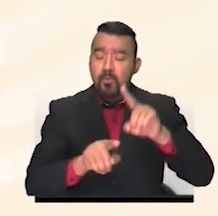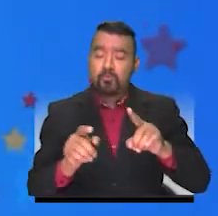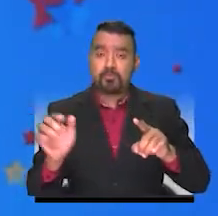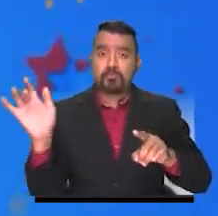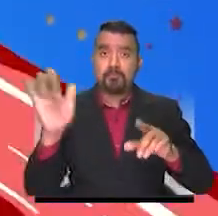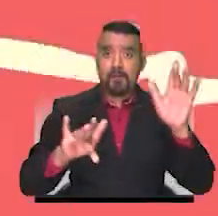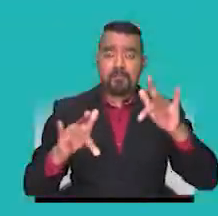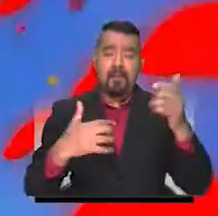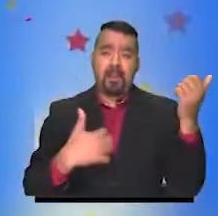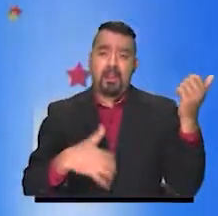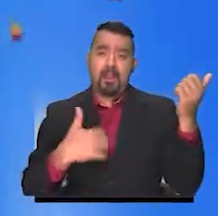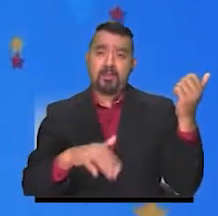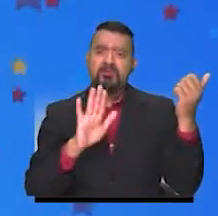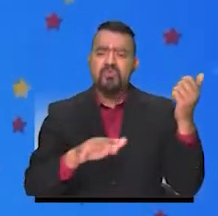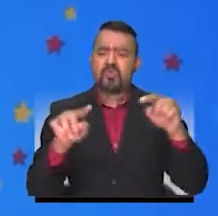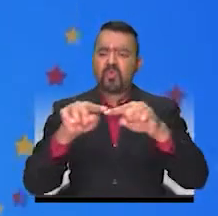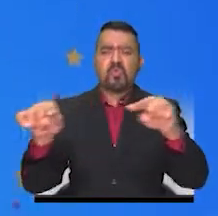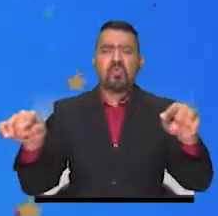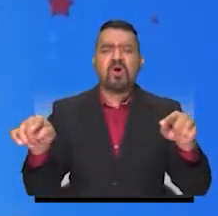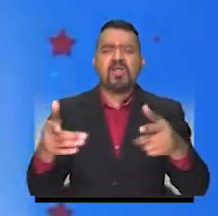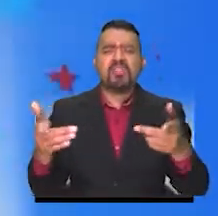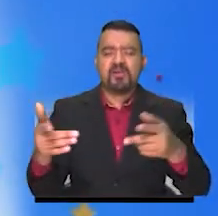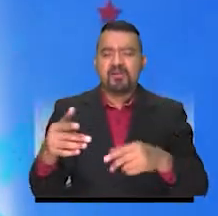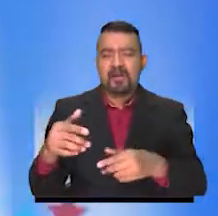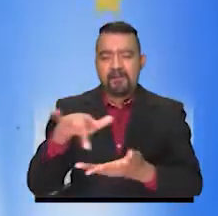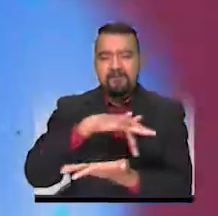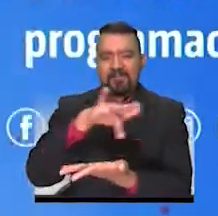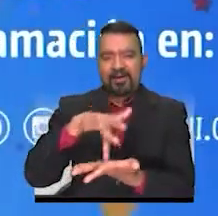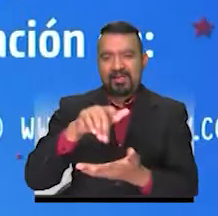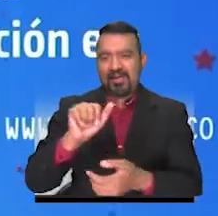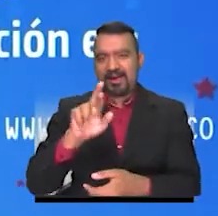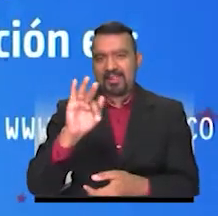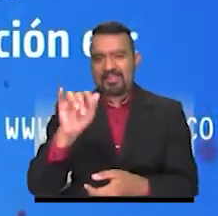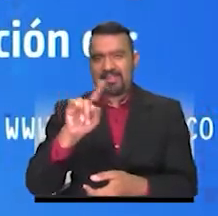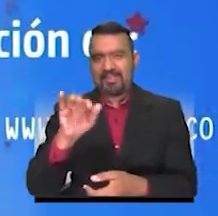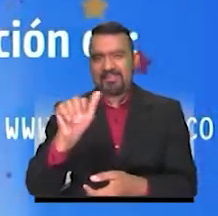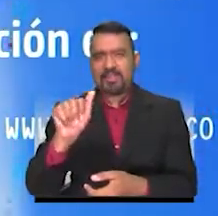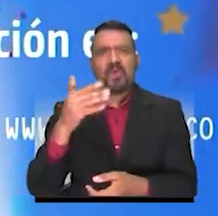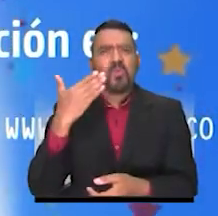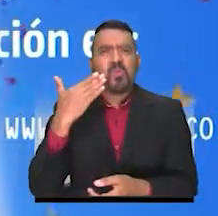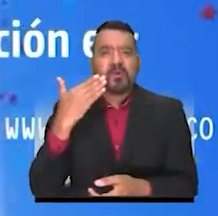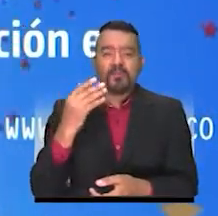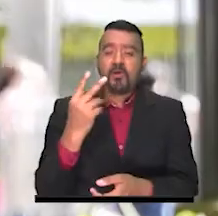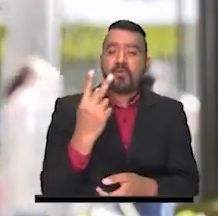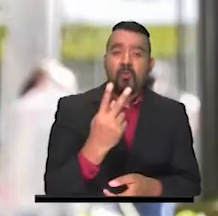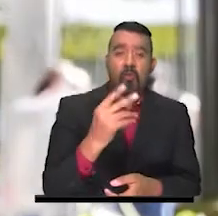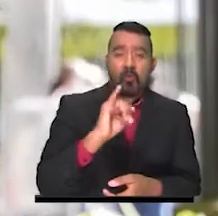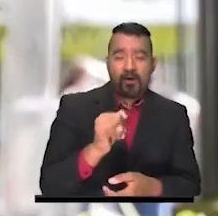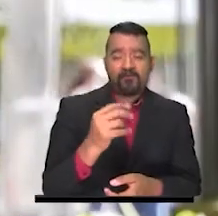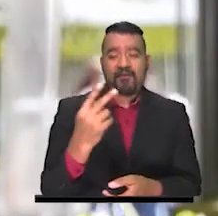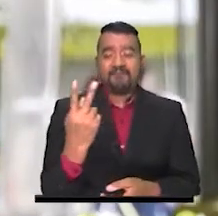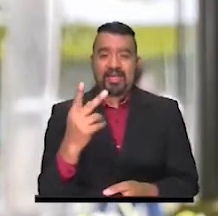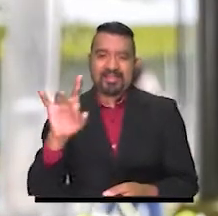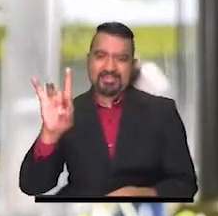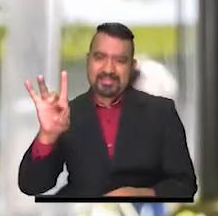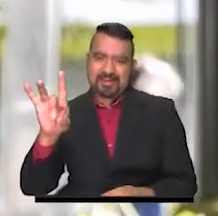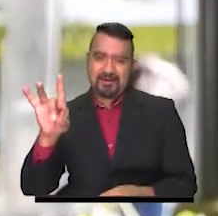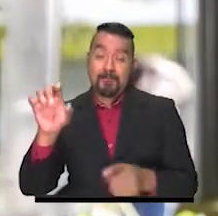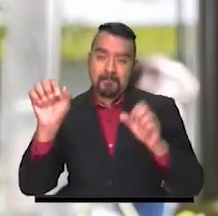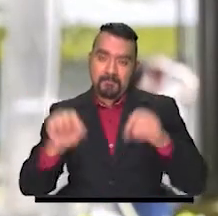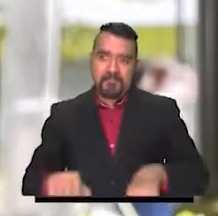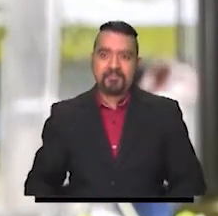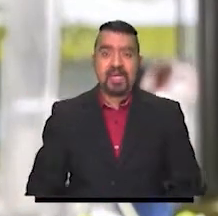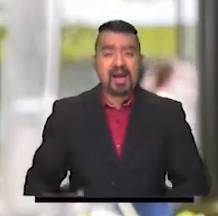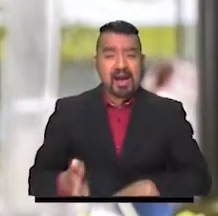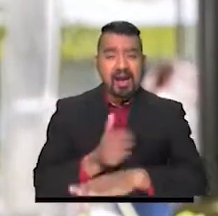del parque de la artista los días jueves viernes y sábado después de una pandemia que pasábamos este año